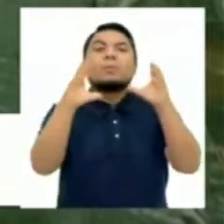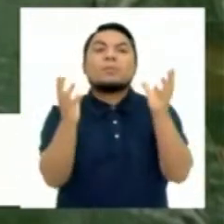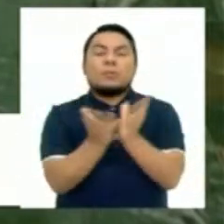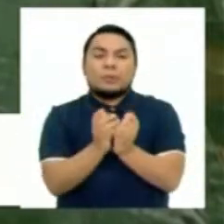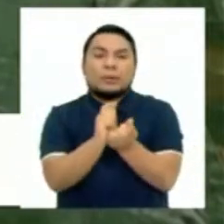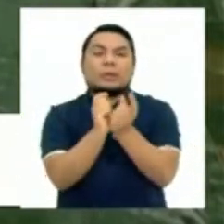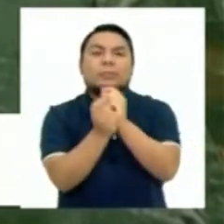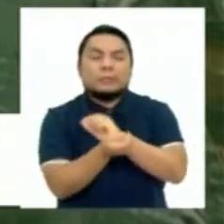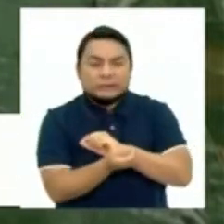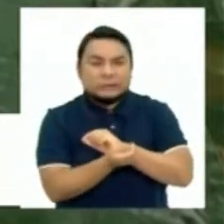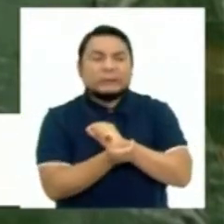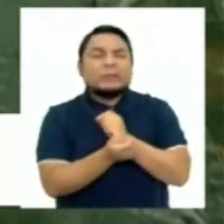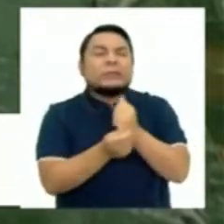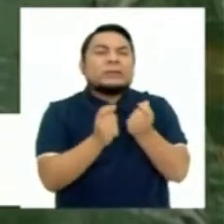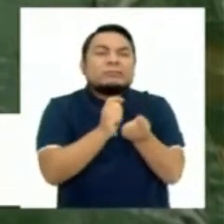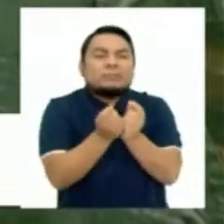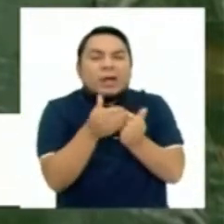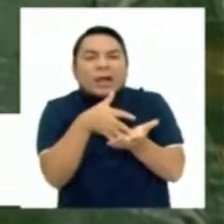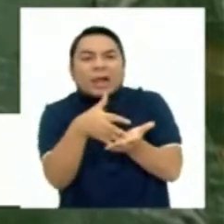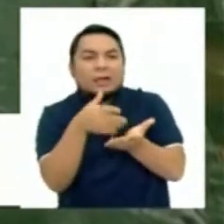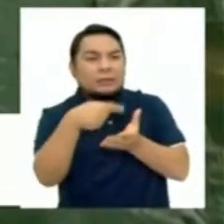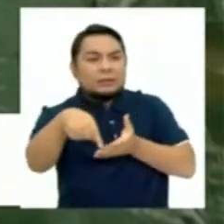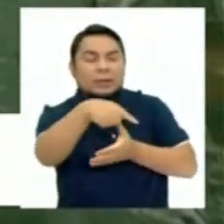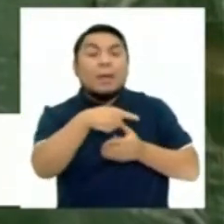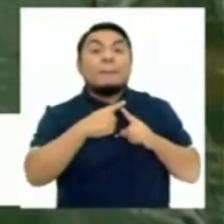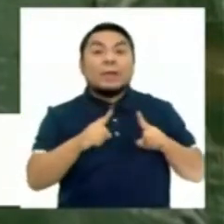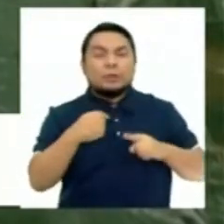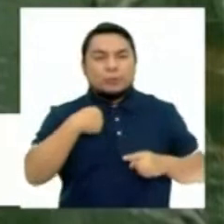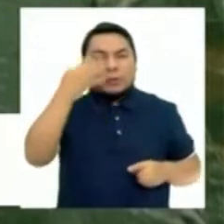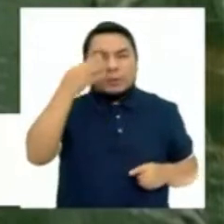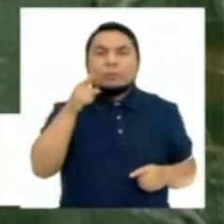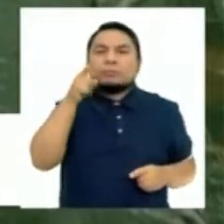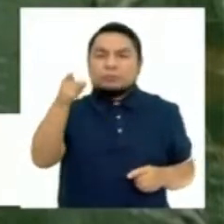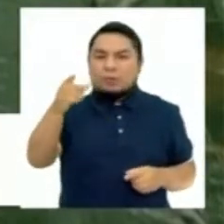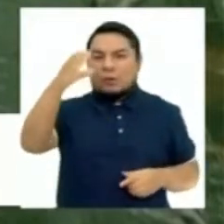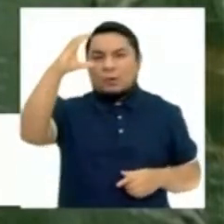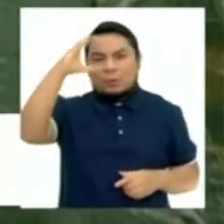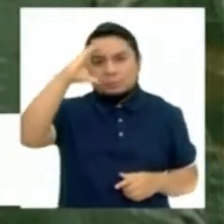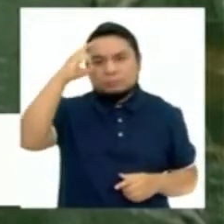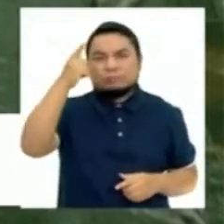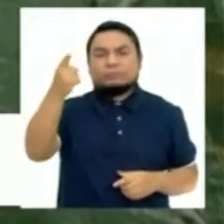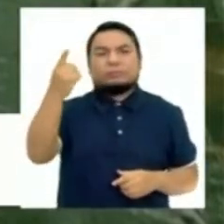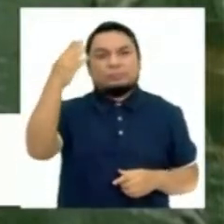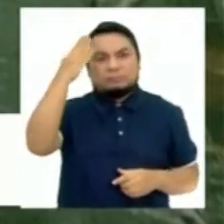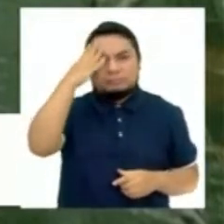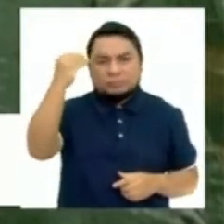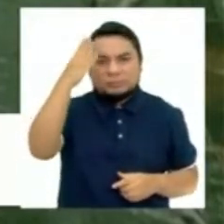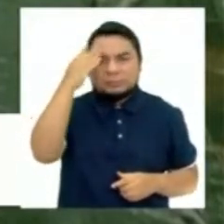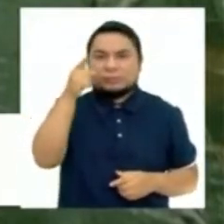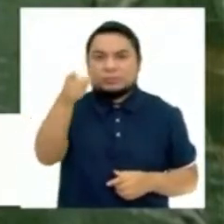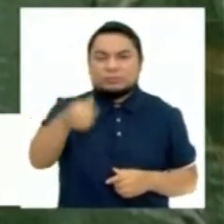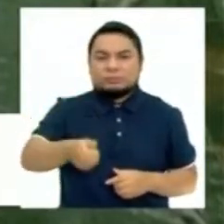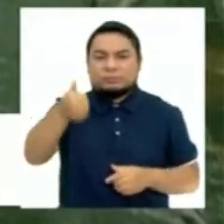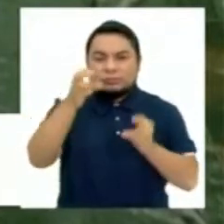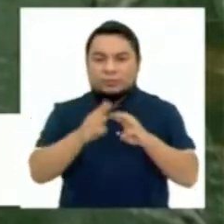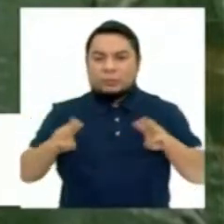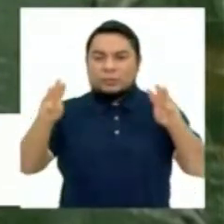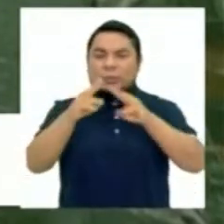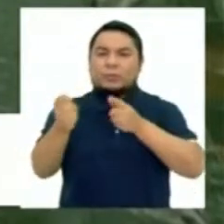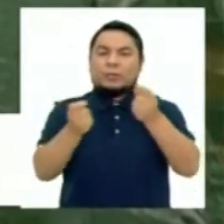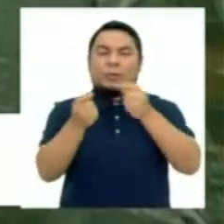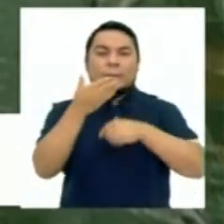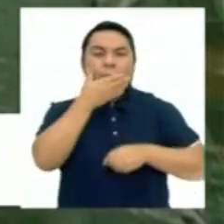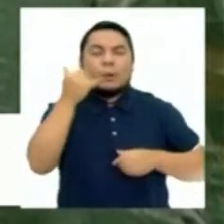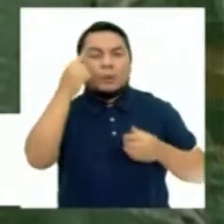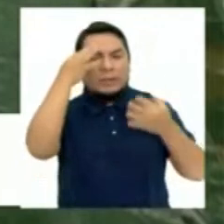frágil. Estoy seguro que su destreza, conocimiento y experiencia nos llevará a las mejores decisiones